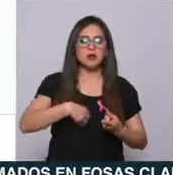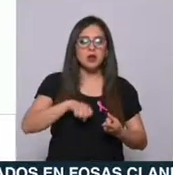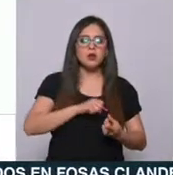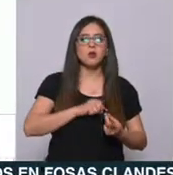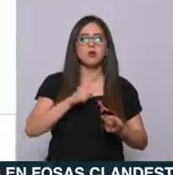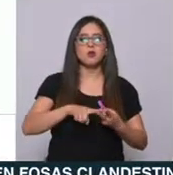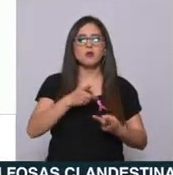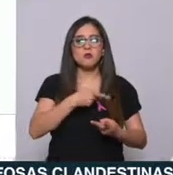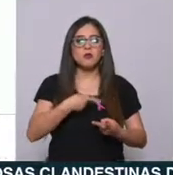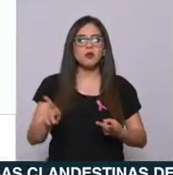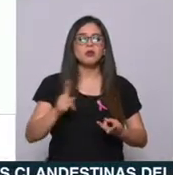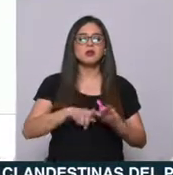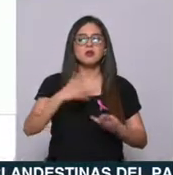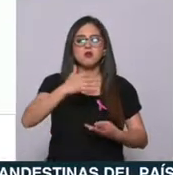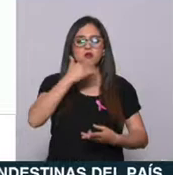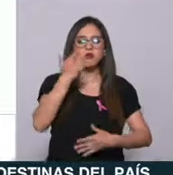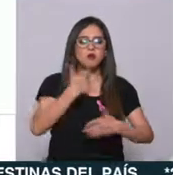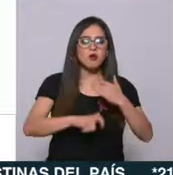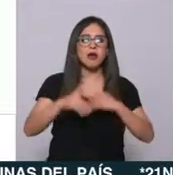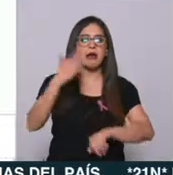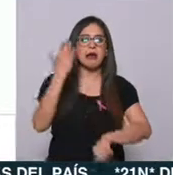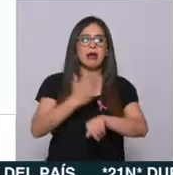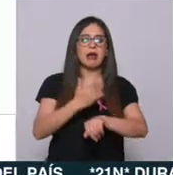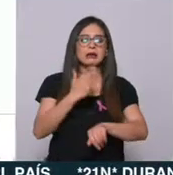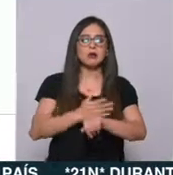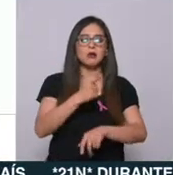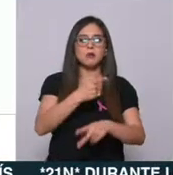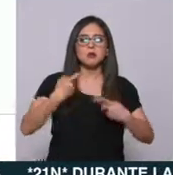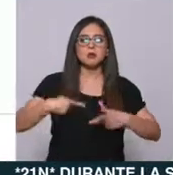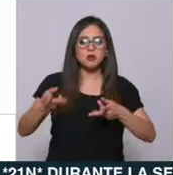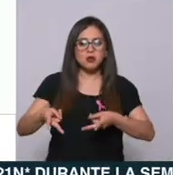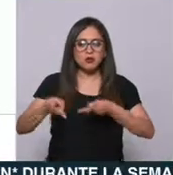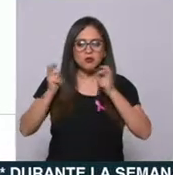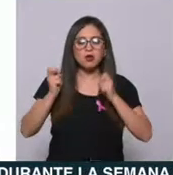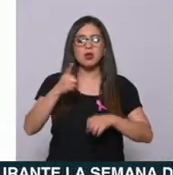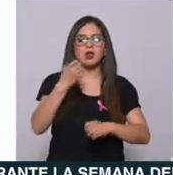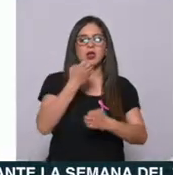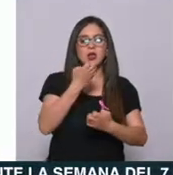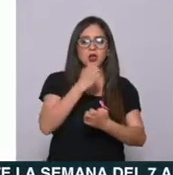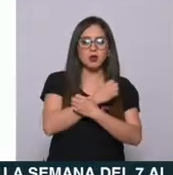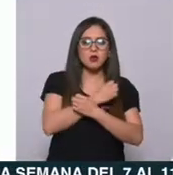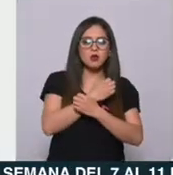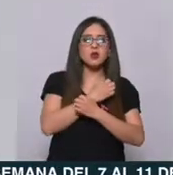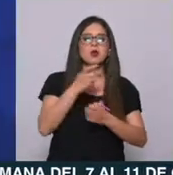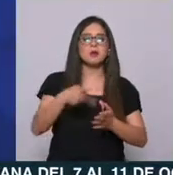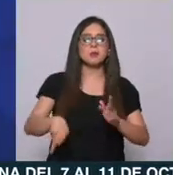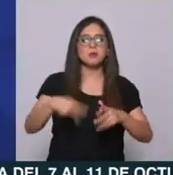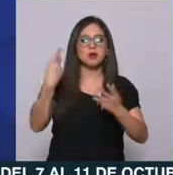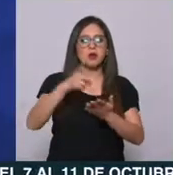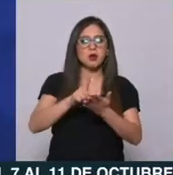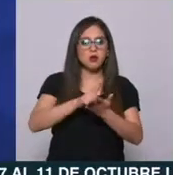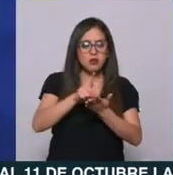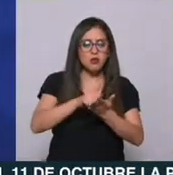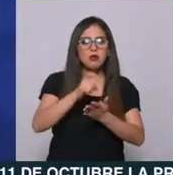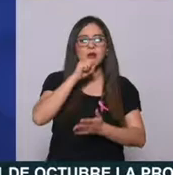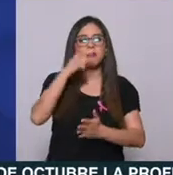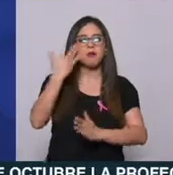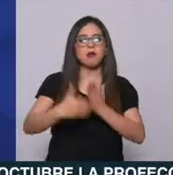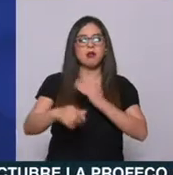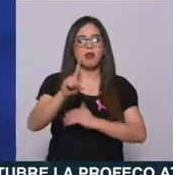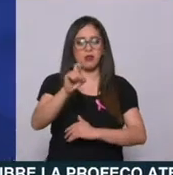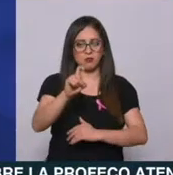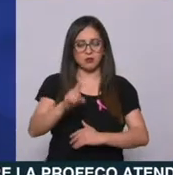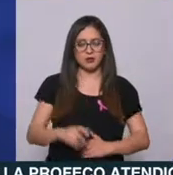corrupción, falta de castigo a delincuentes, educación, narcotráfico y escasez de agua. También